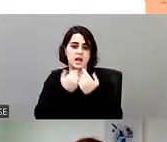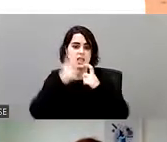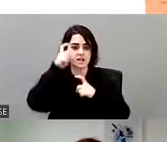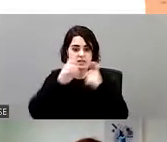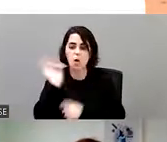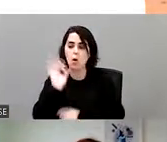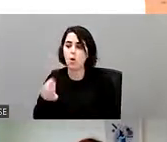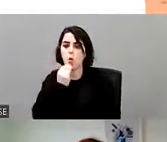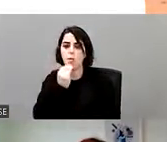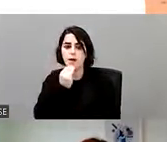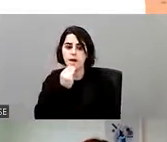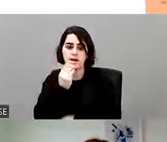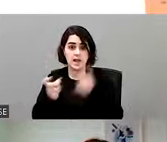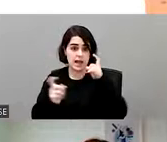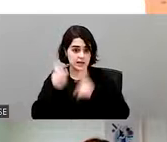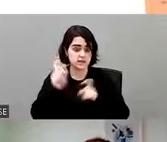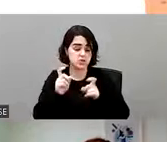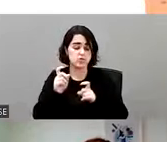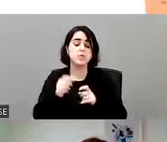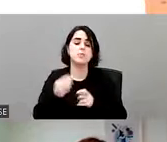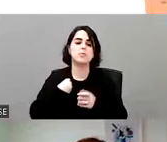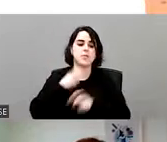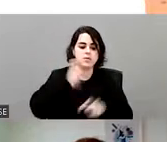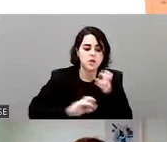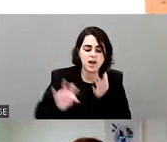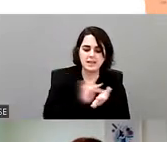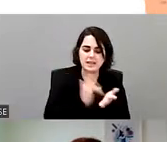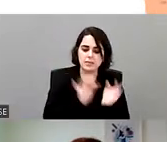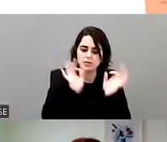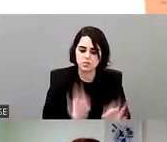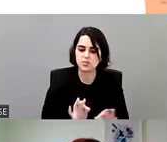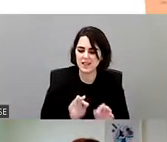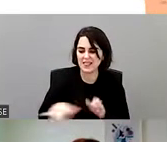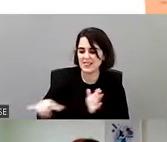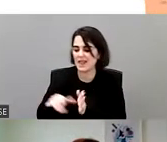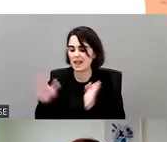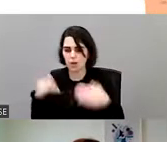comer que ir a buscar la tablet si en ese momento justo no la tenemos a mano.